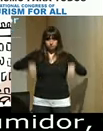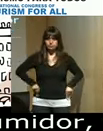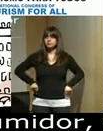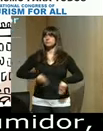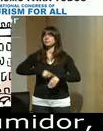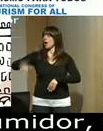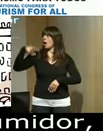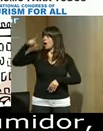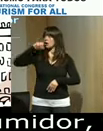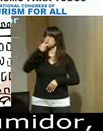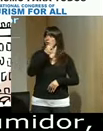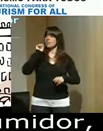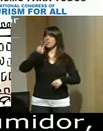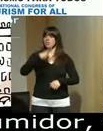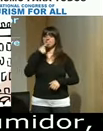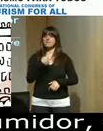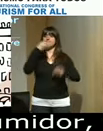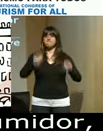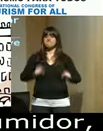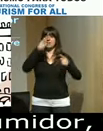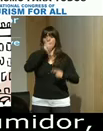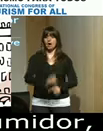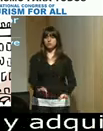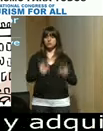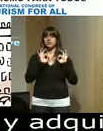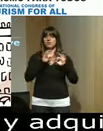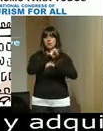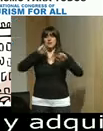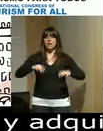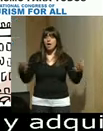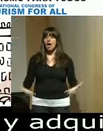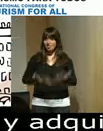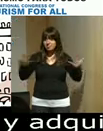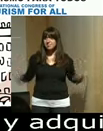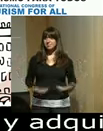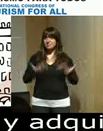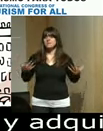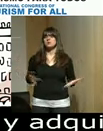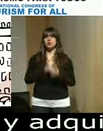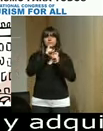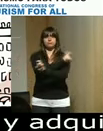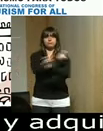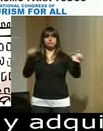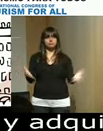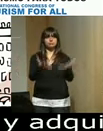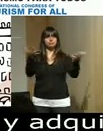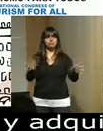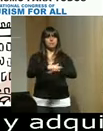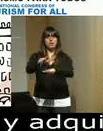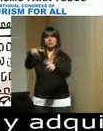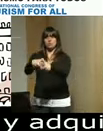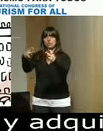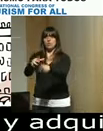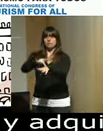declarado Año Internacional del Envejecimiento Activo, se promovieron campañas para sensibilizar a la sociedad de la importancia de la participación de las